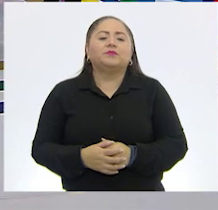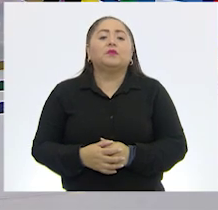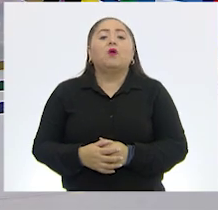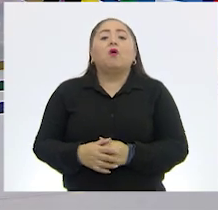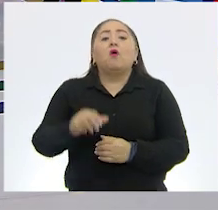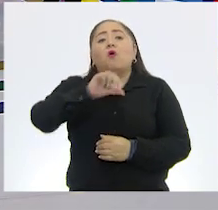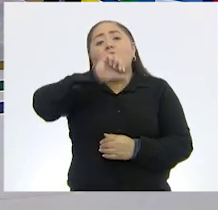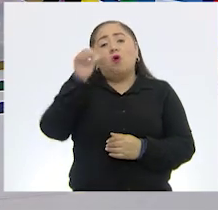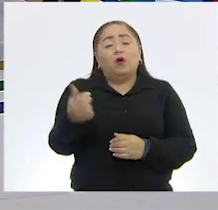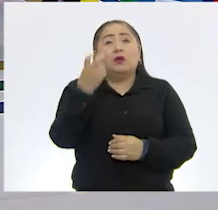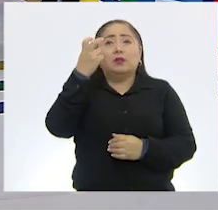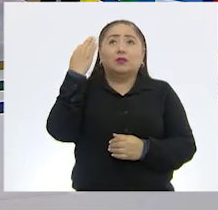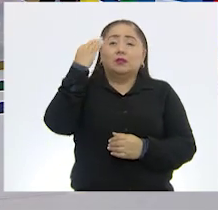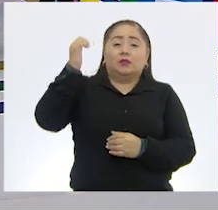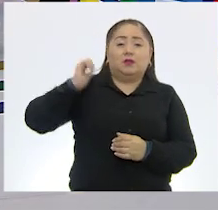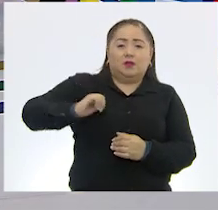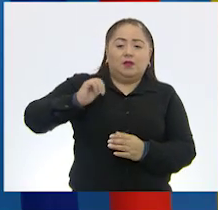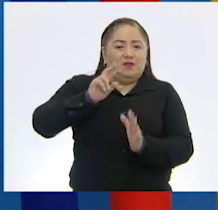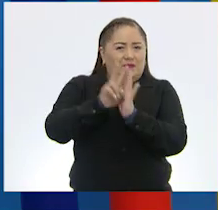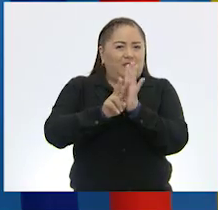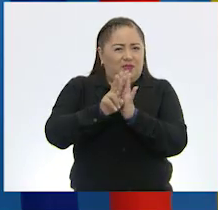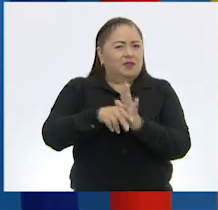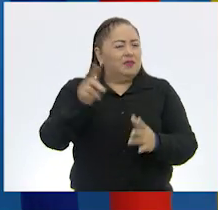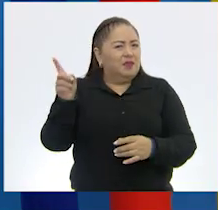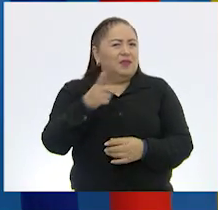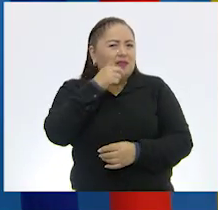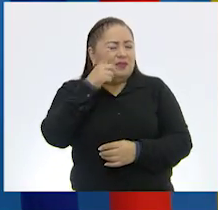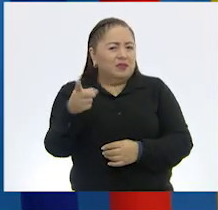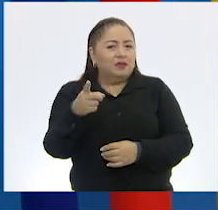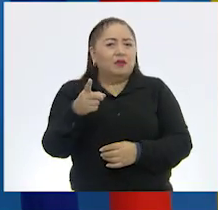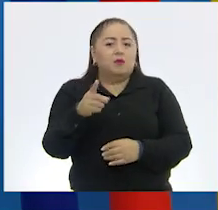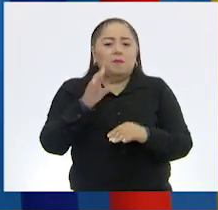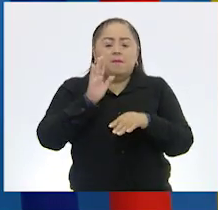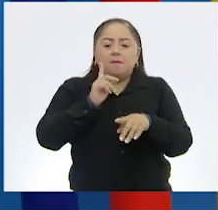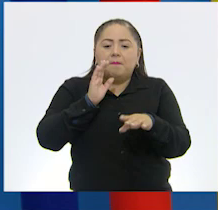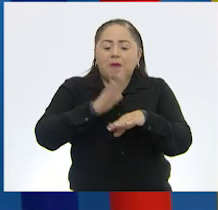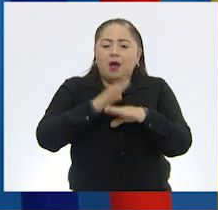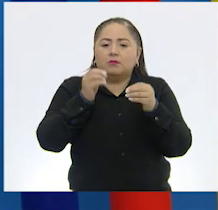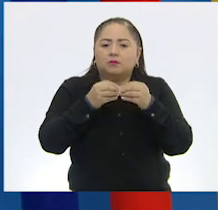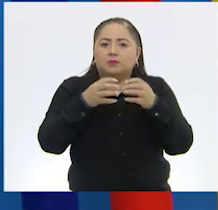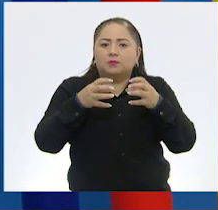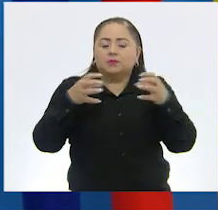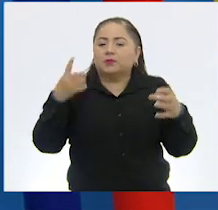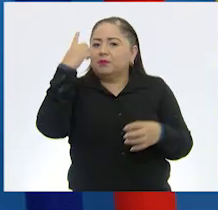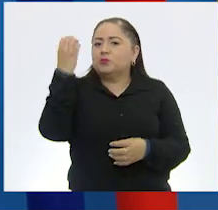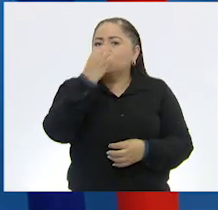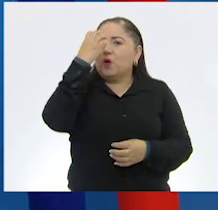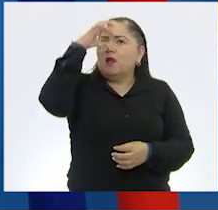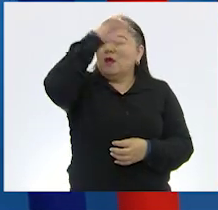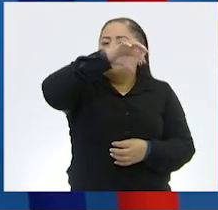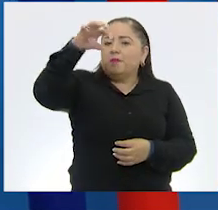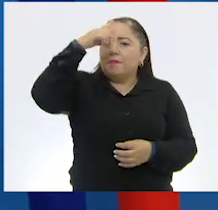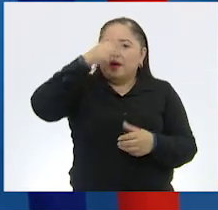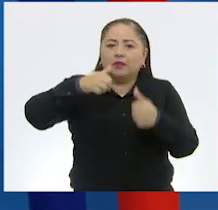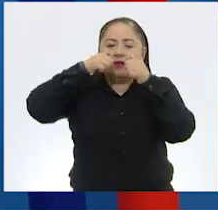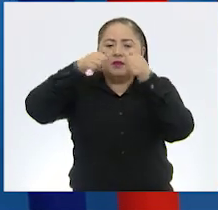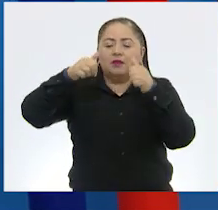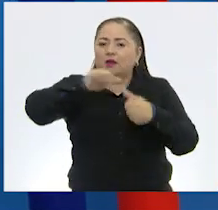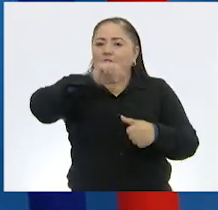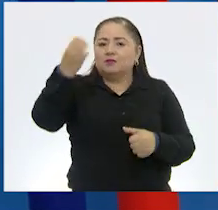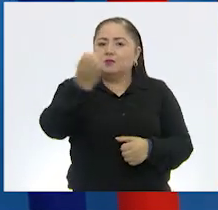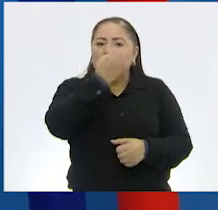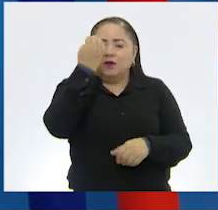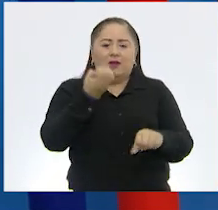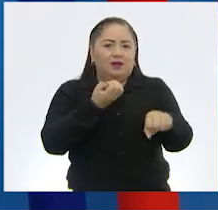otro aporte de la época, según el video, fue que se multiplicó el número de las escuelas para atender el rezago